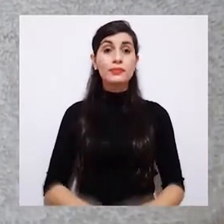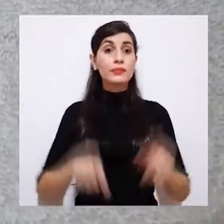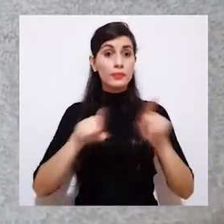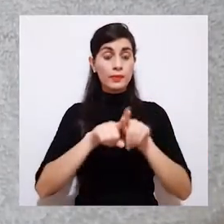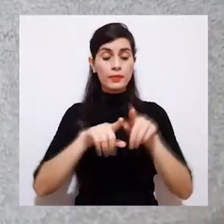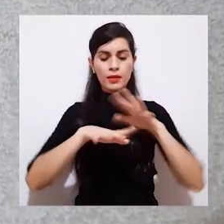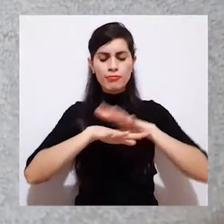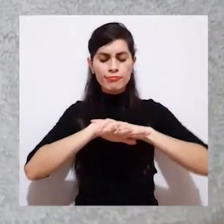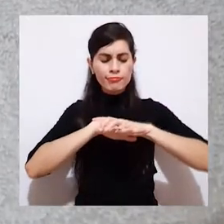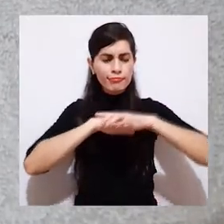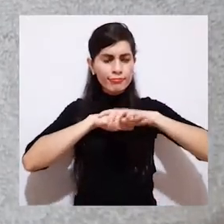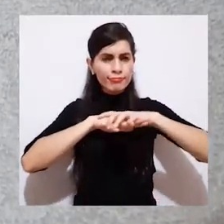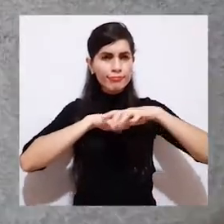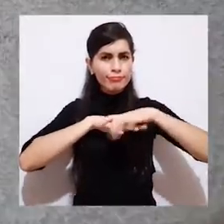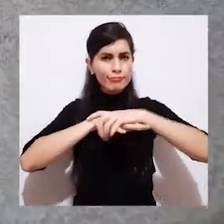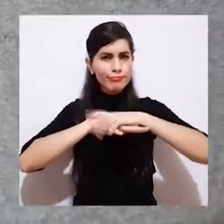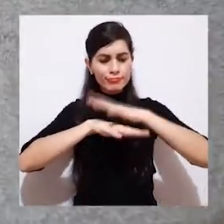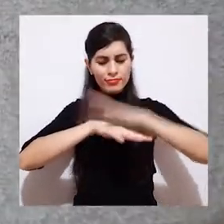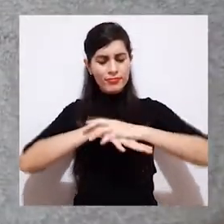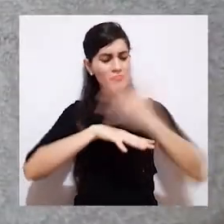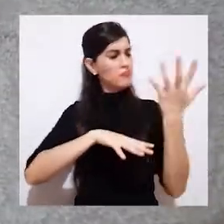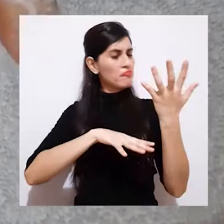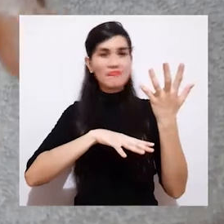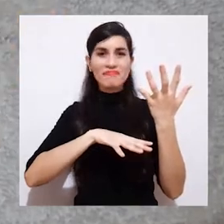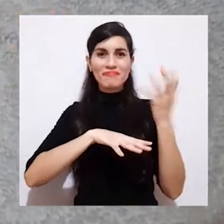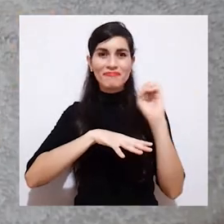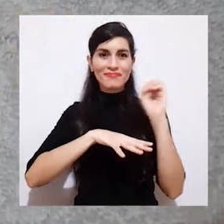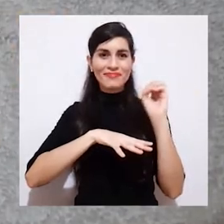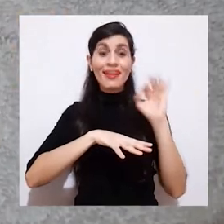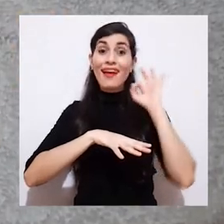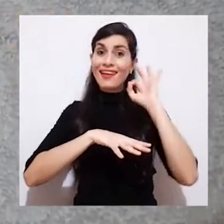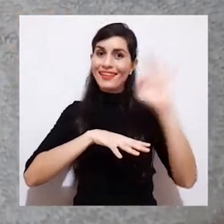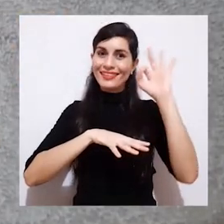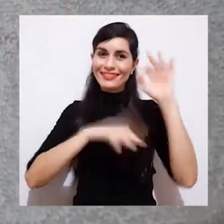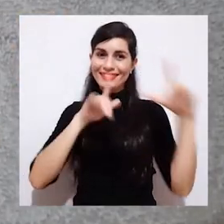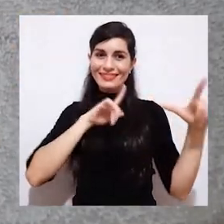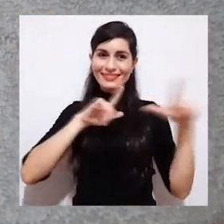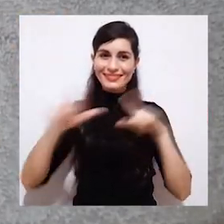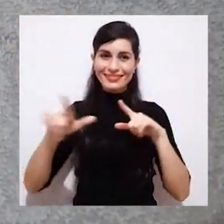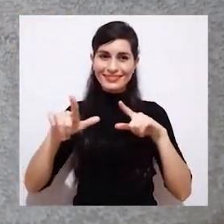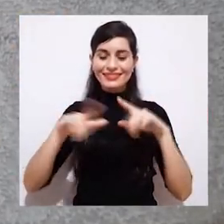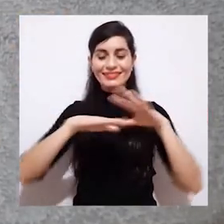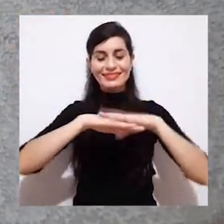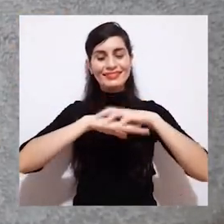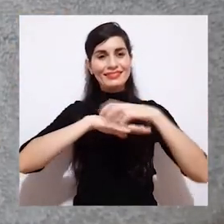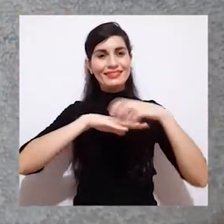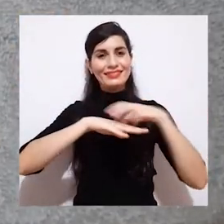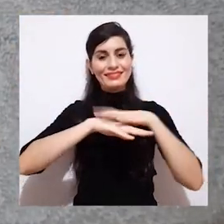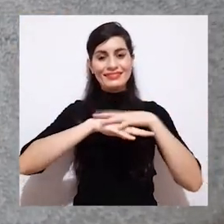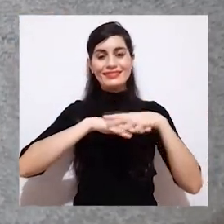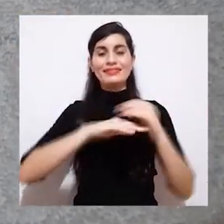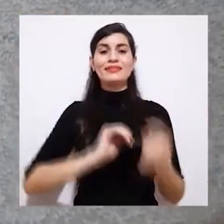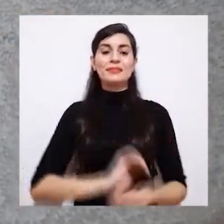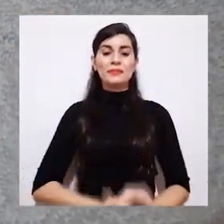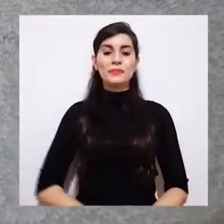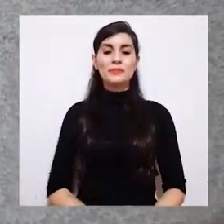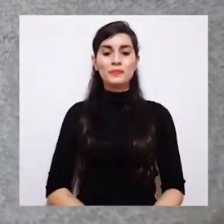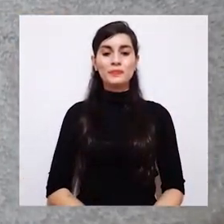Una vez que yo toque y sienta que el látex no se me pegue en la mano, es una buena señal de que esto ya secó.